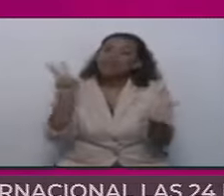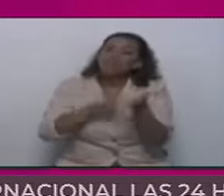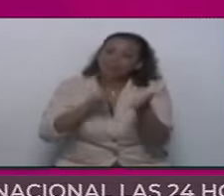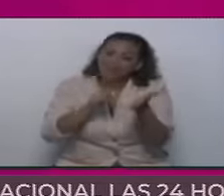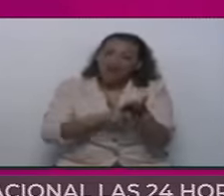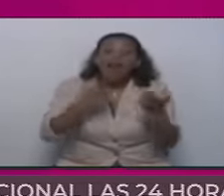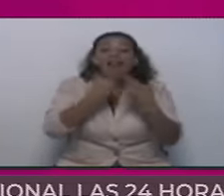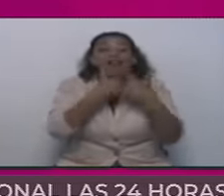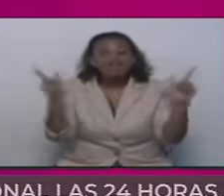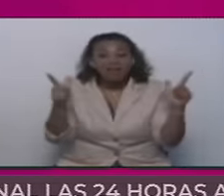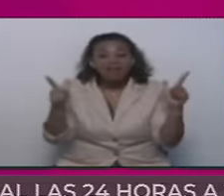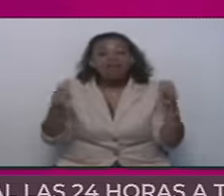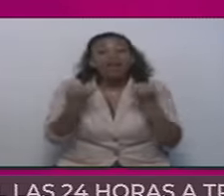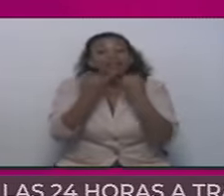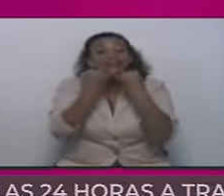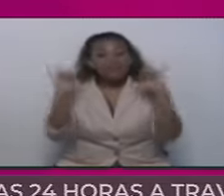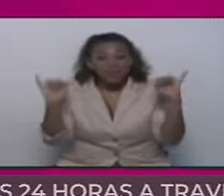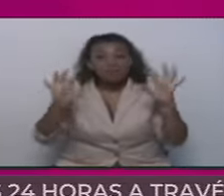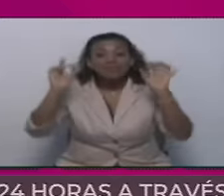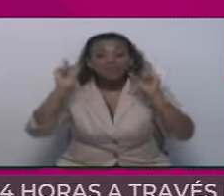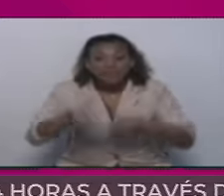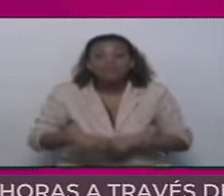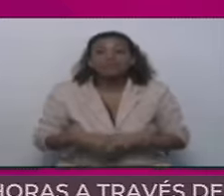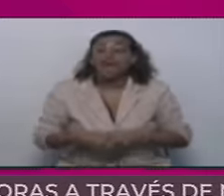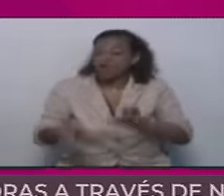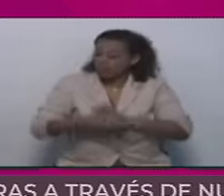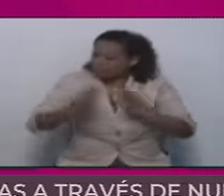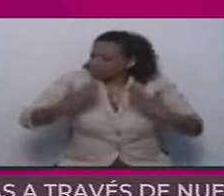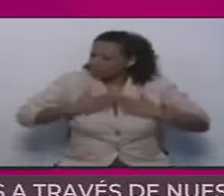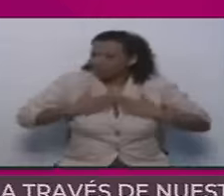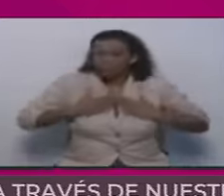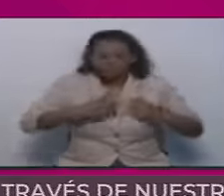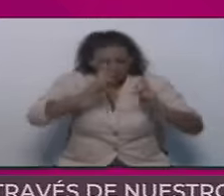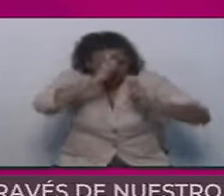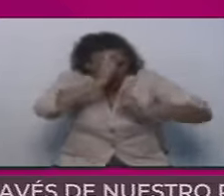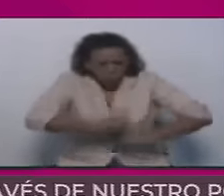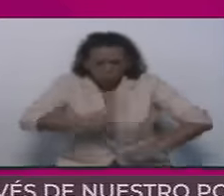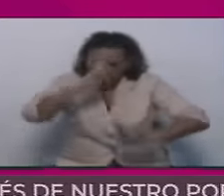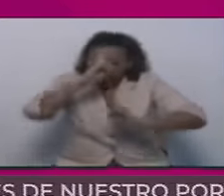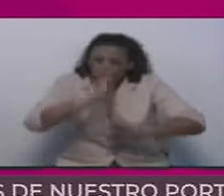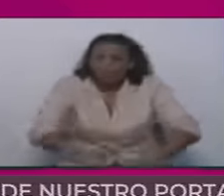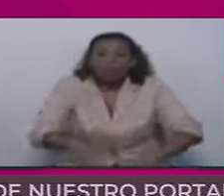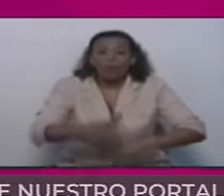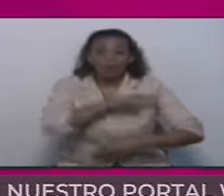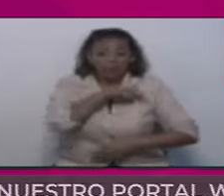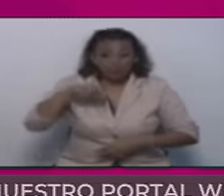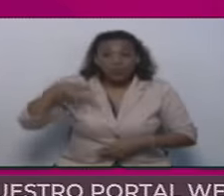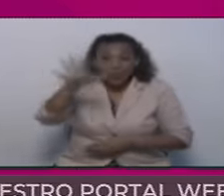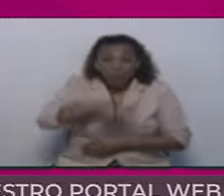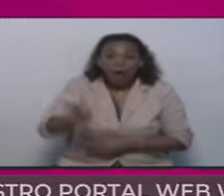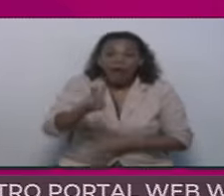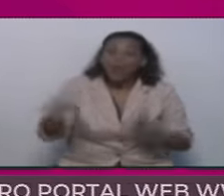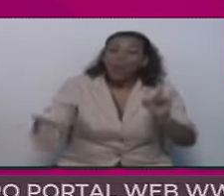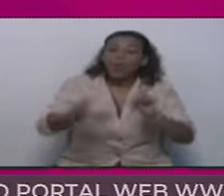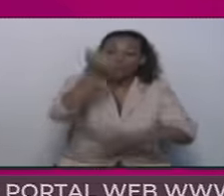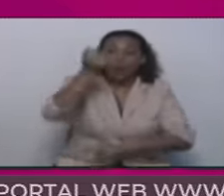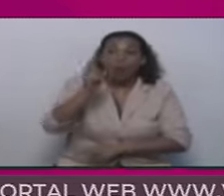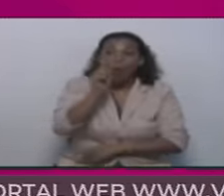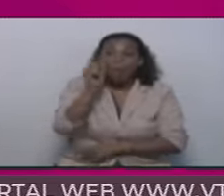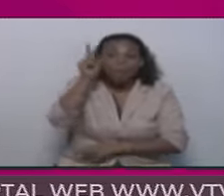la libertad, la independencia, el decoro, el honor de Venezuela, que es lograr el sueño de